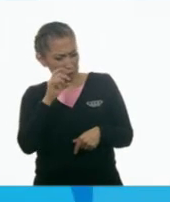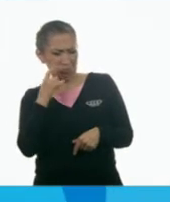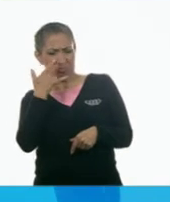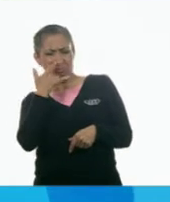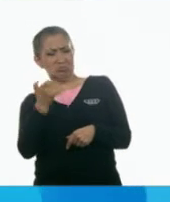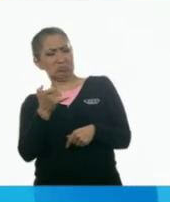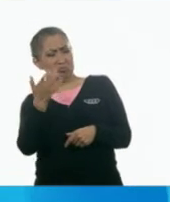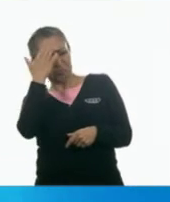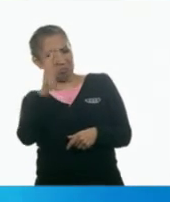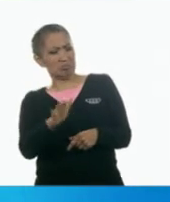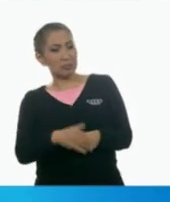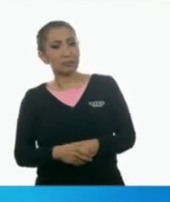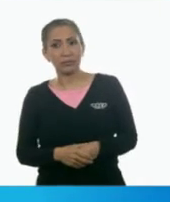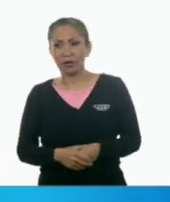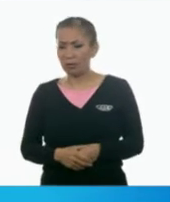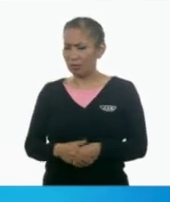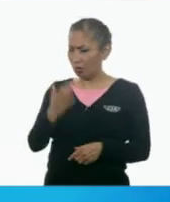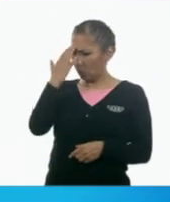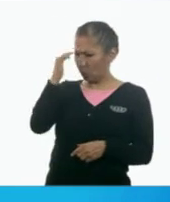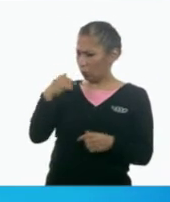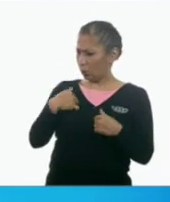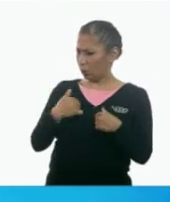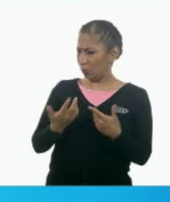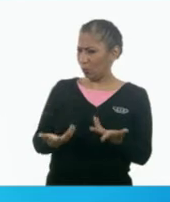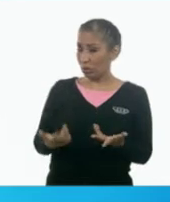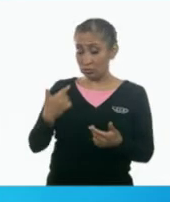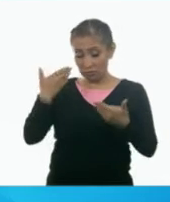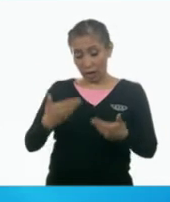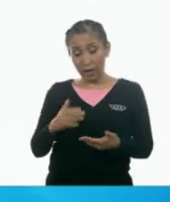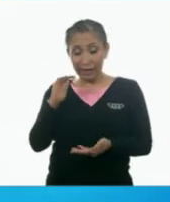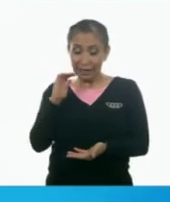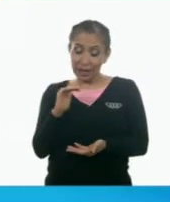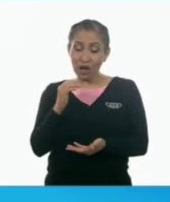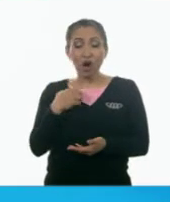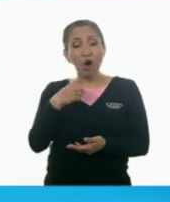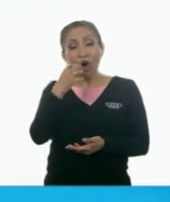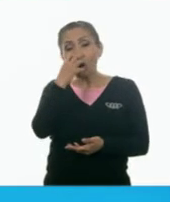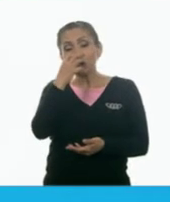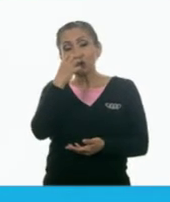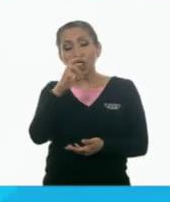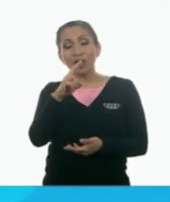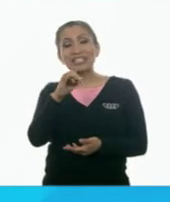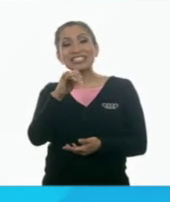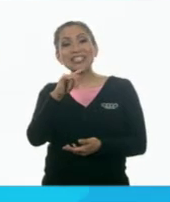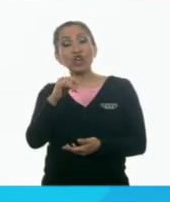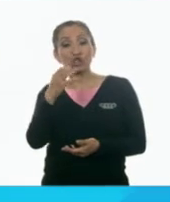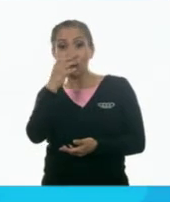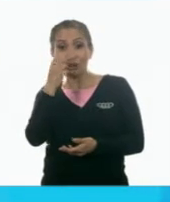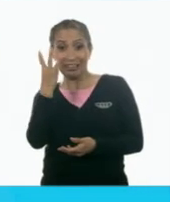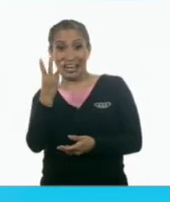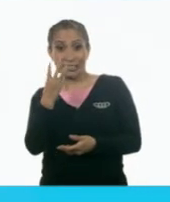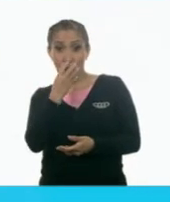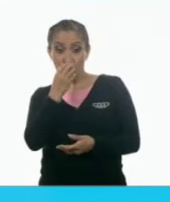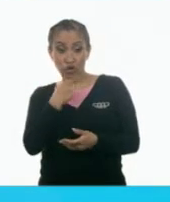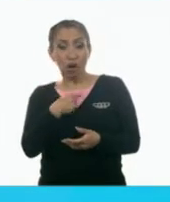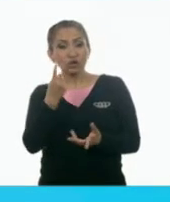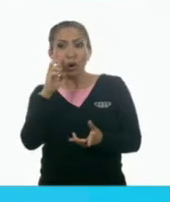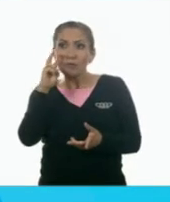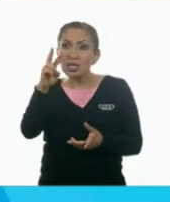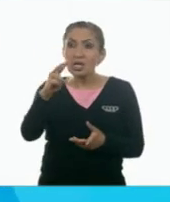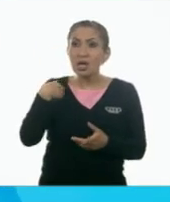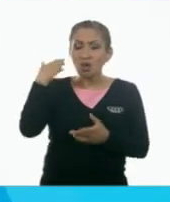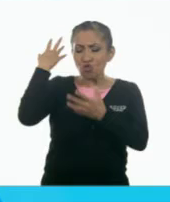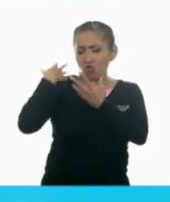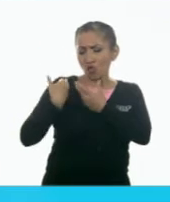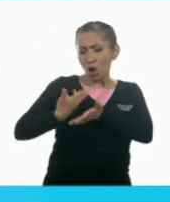desconocido? ¿Desconocido? Soy el pequeño osito de Ricitos de Oro y los tres osos. Vi una cabellera